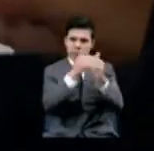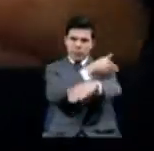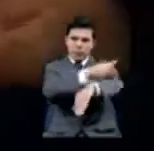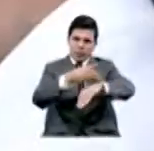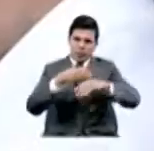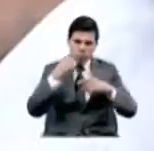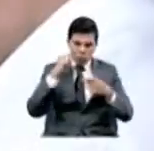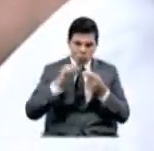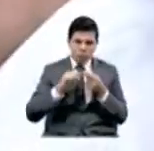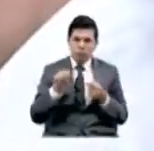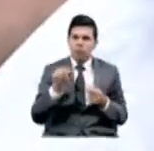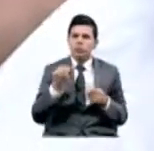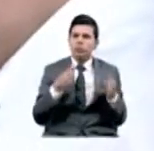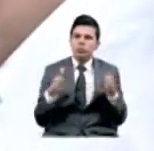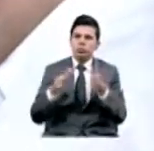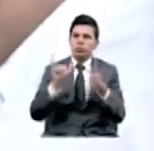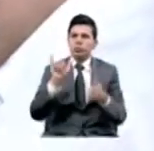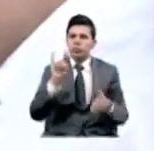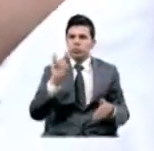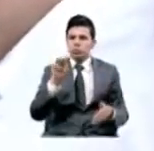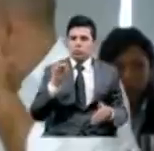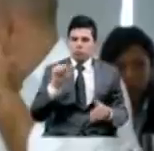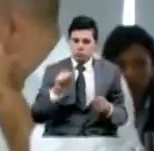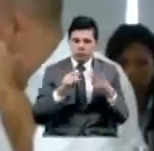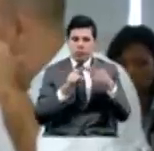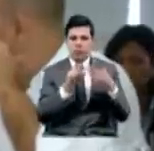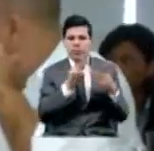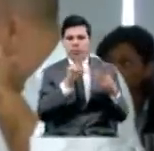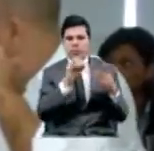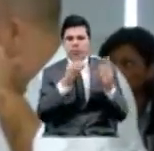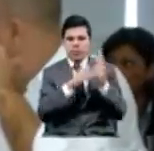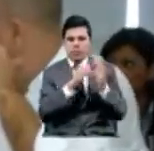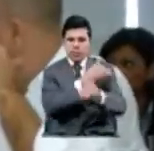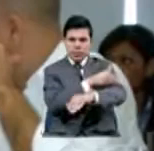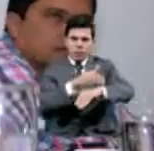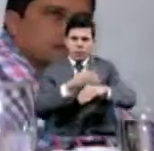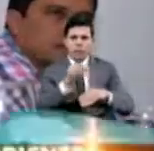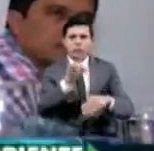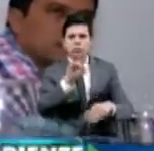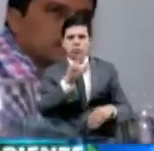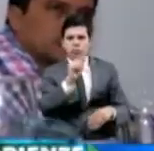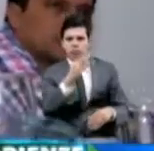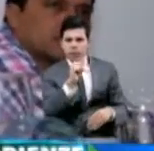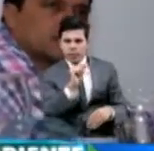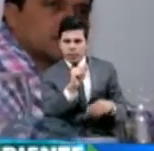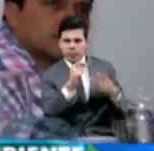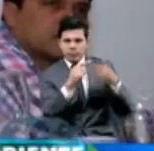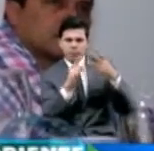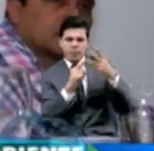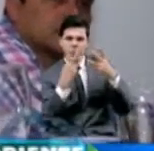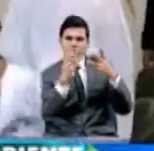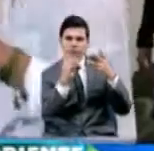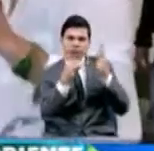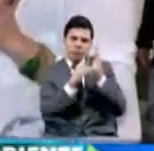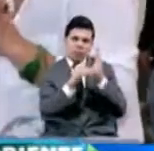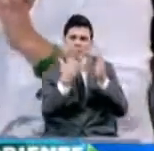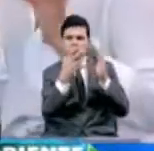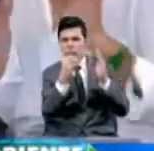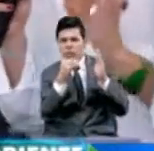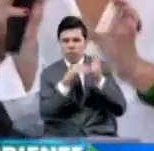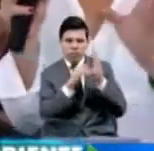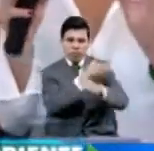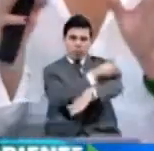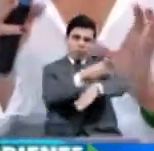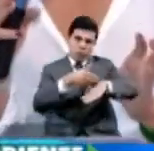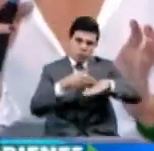para la vía Yuma, 20 mil millones para la vía Suratá-California-Betas y los recursos entre 30 mil y 50 mil millones de pesos